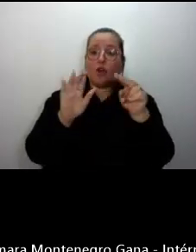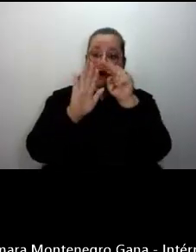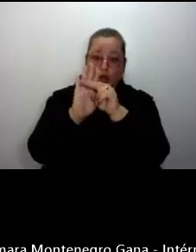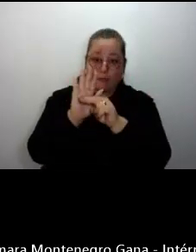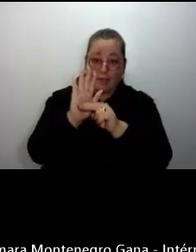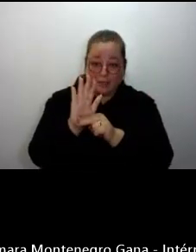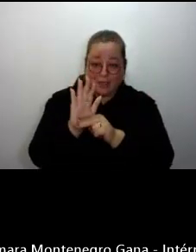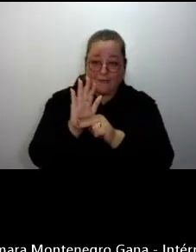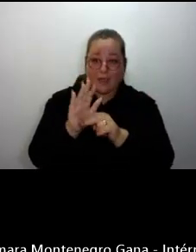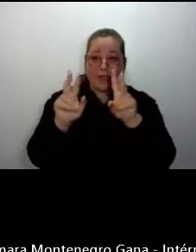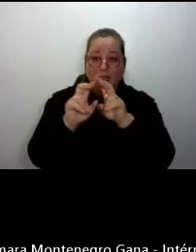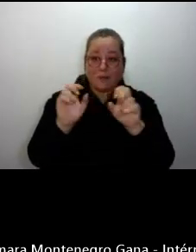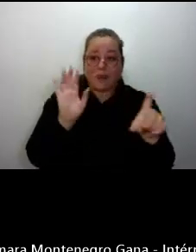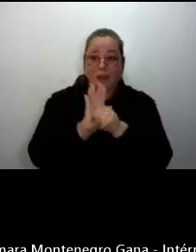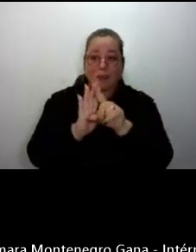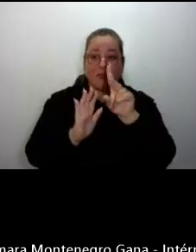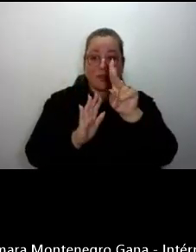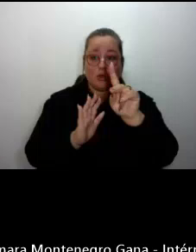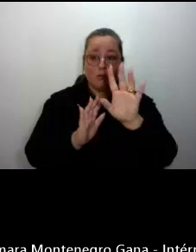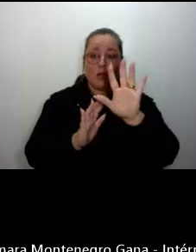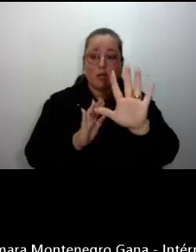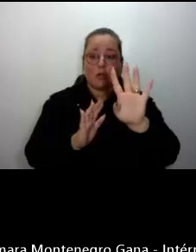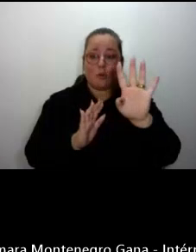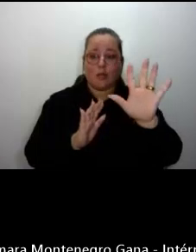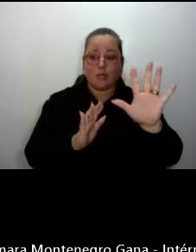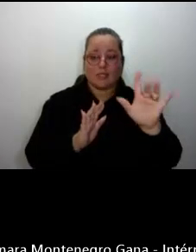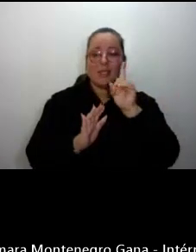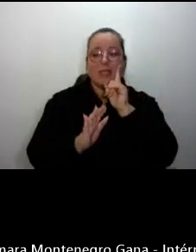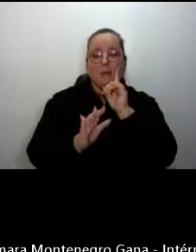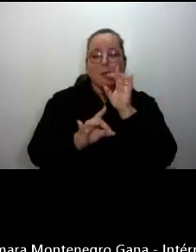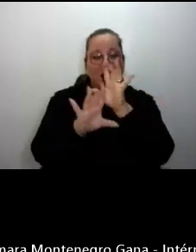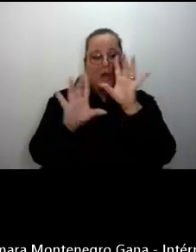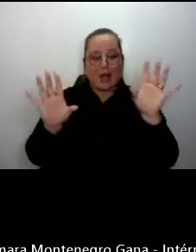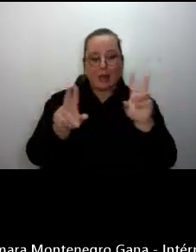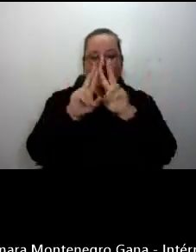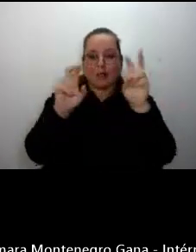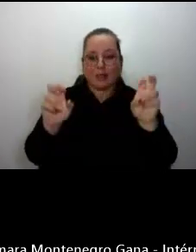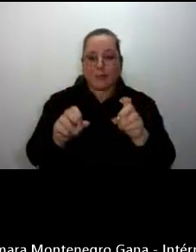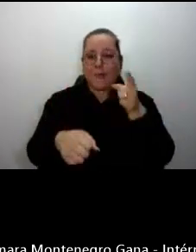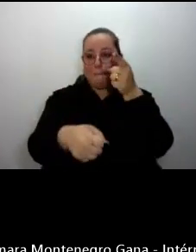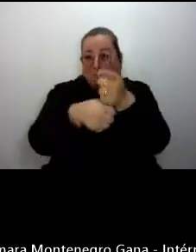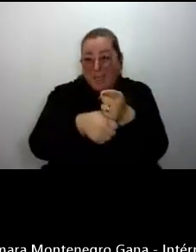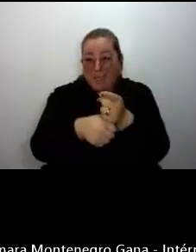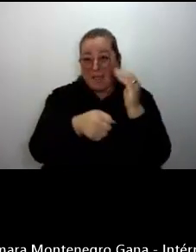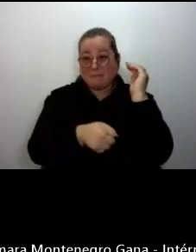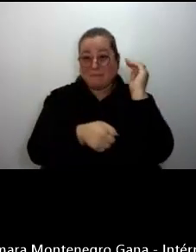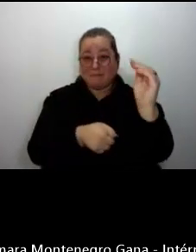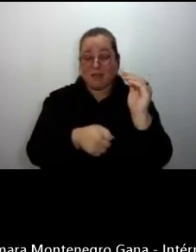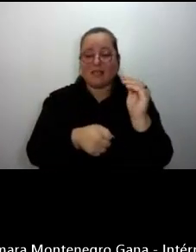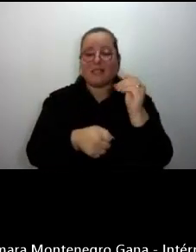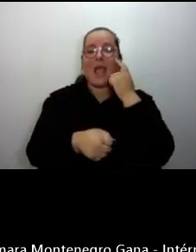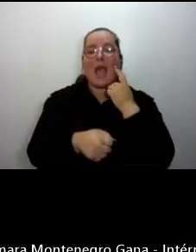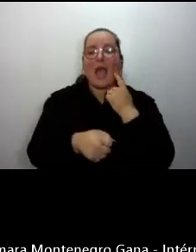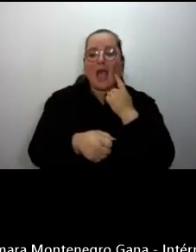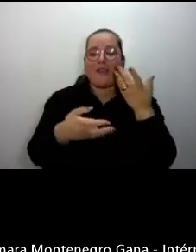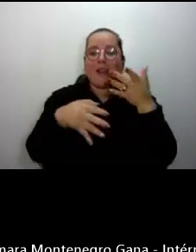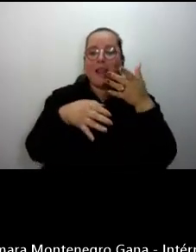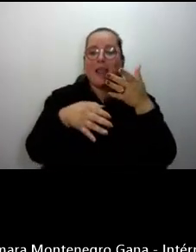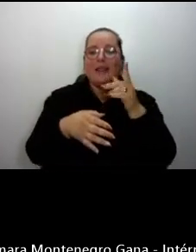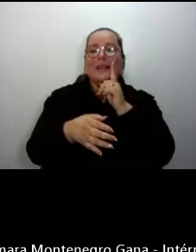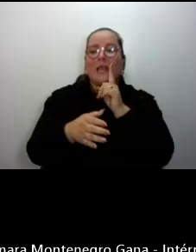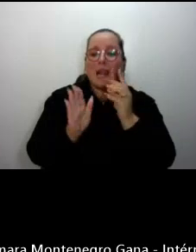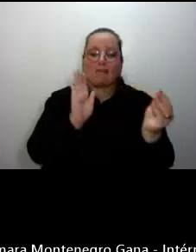asociada a la ley 21.545, tenemos que tener en claro que lo que mandata al sistema es a implementar estos dos